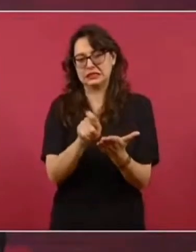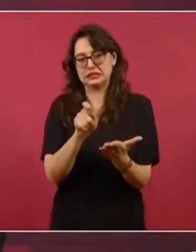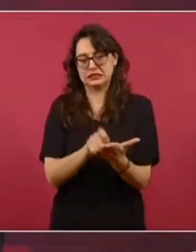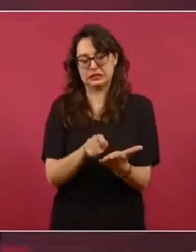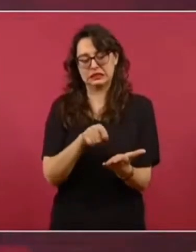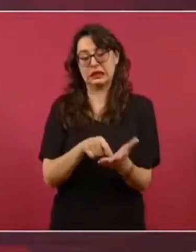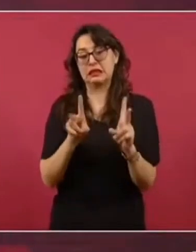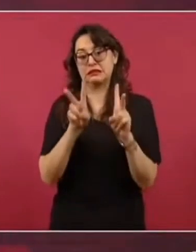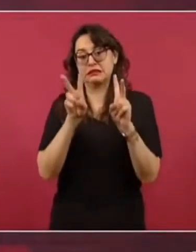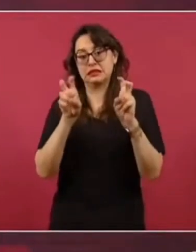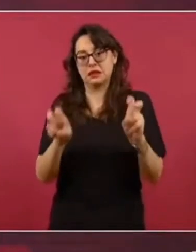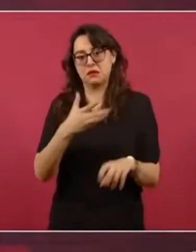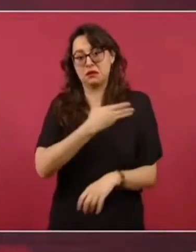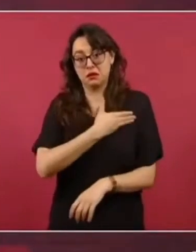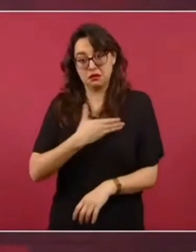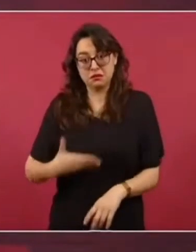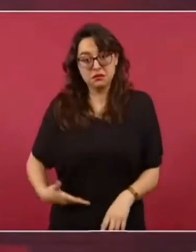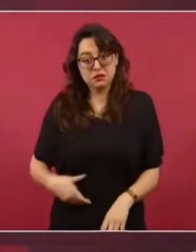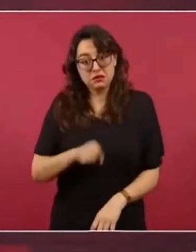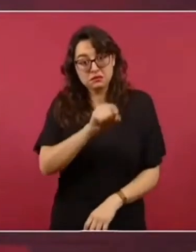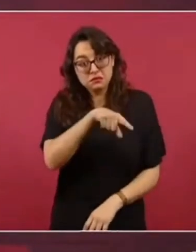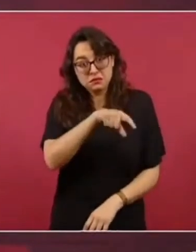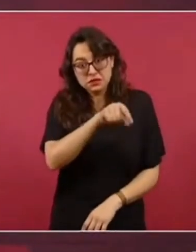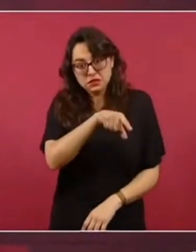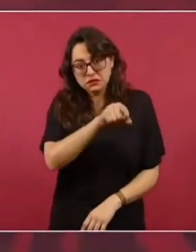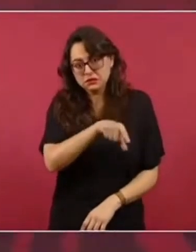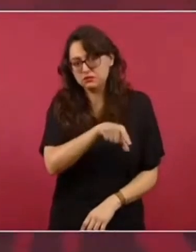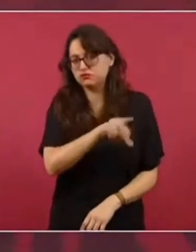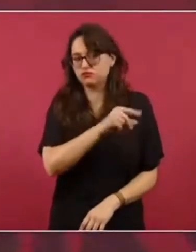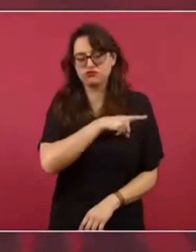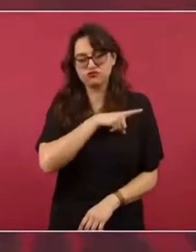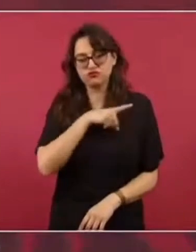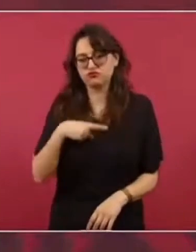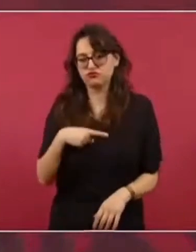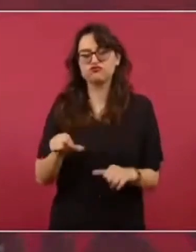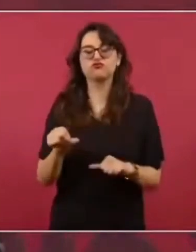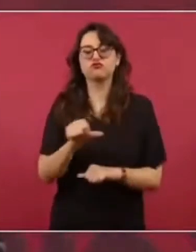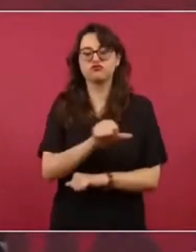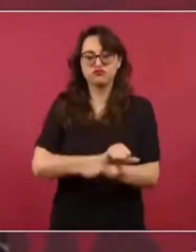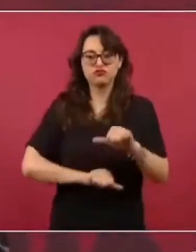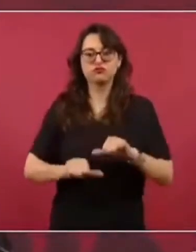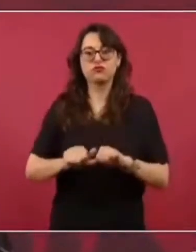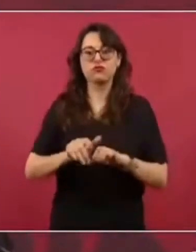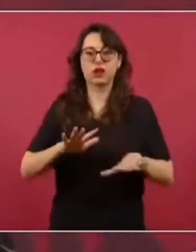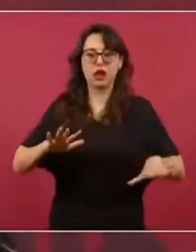sucesión presidencial de 1910, y ya empieza